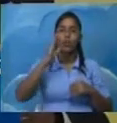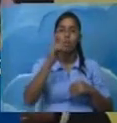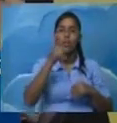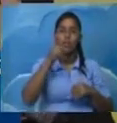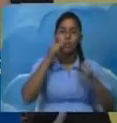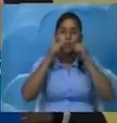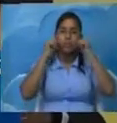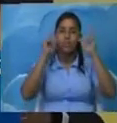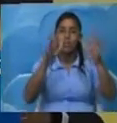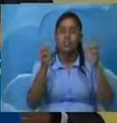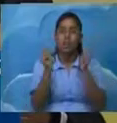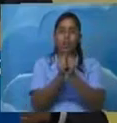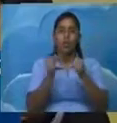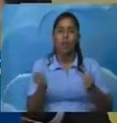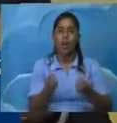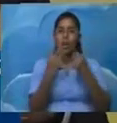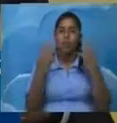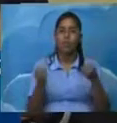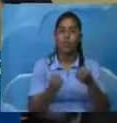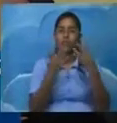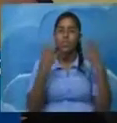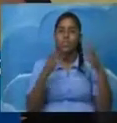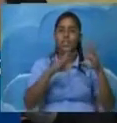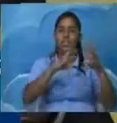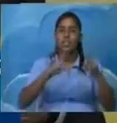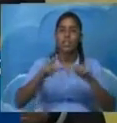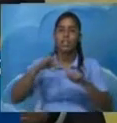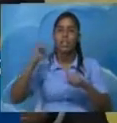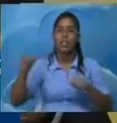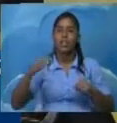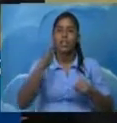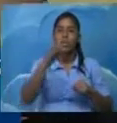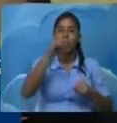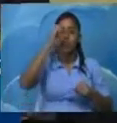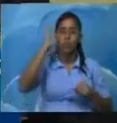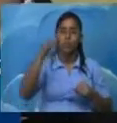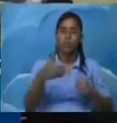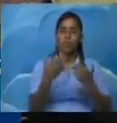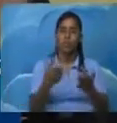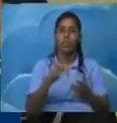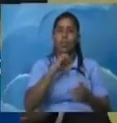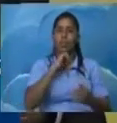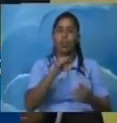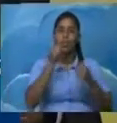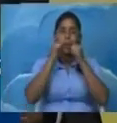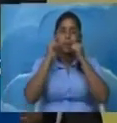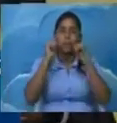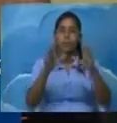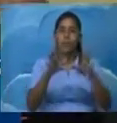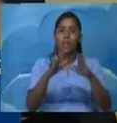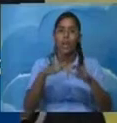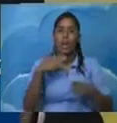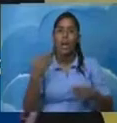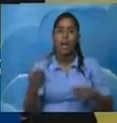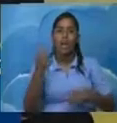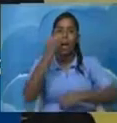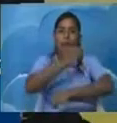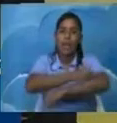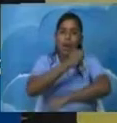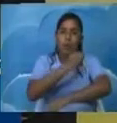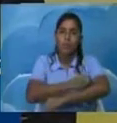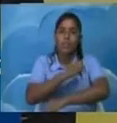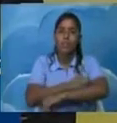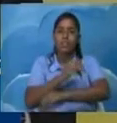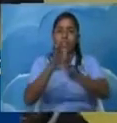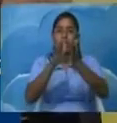bendecirá con abundancia en la tierra que Jehová tu Dios te da. Es una bendición condicionada, ¿a qué? A la obediencia a